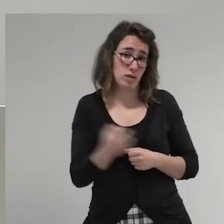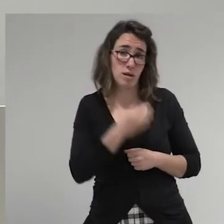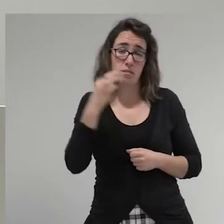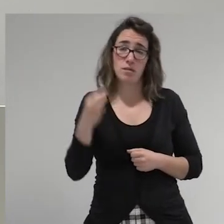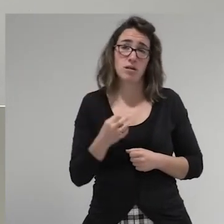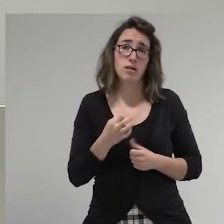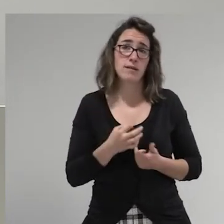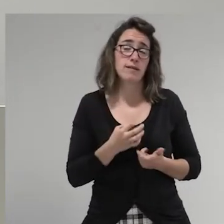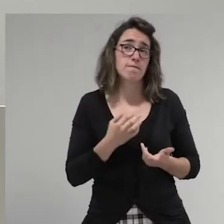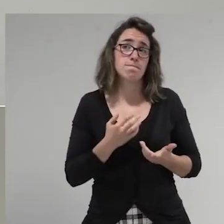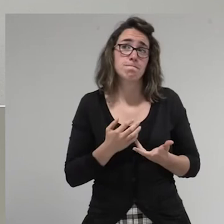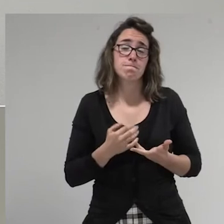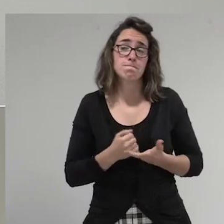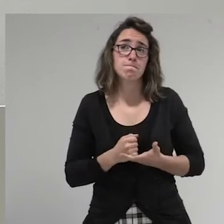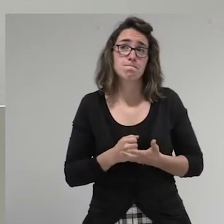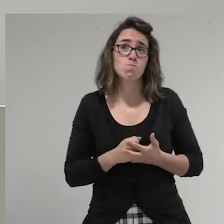que la...